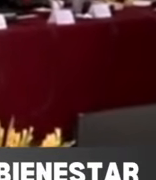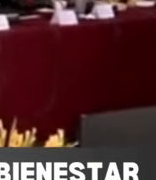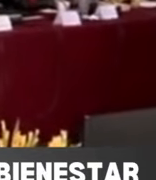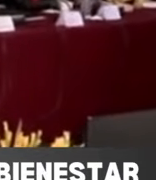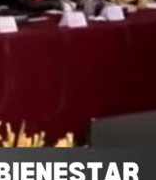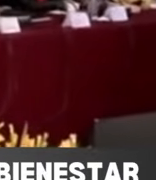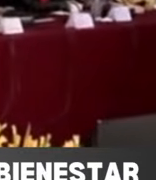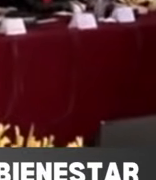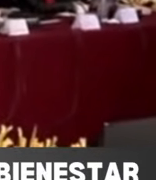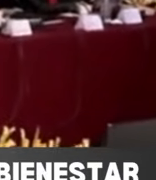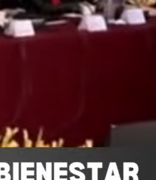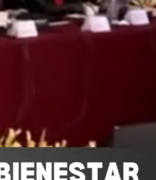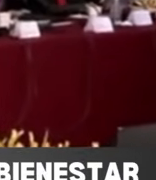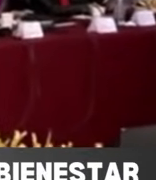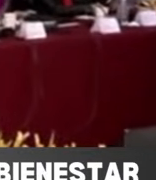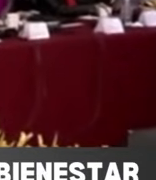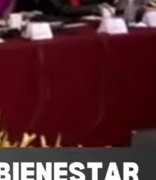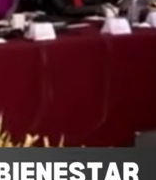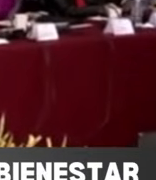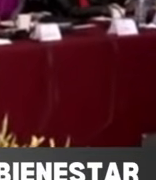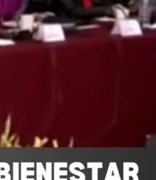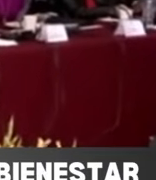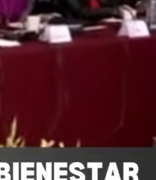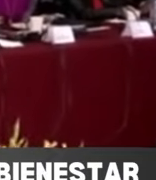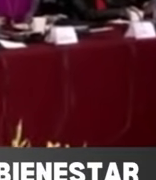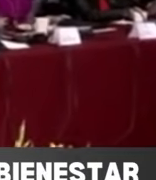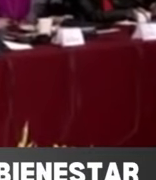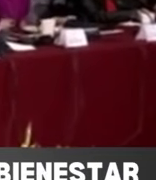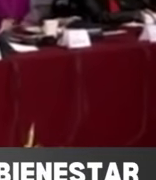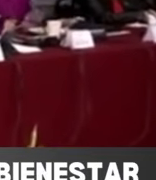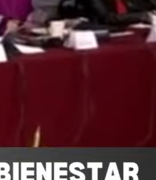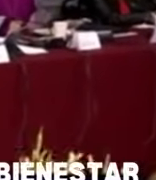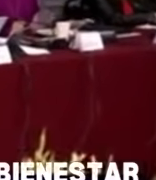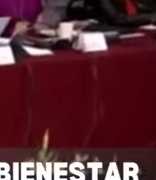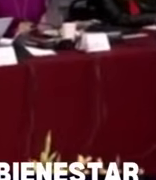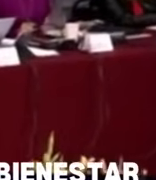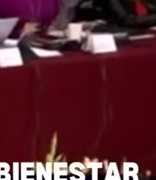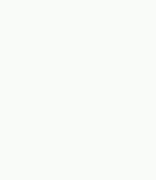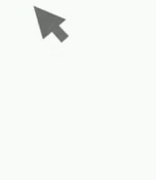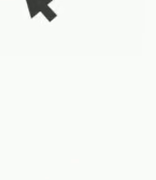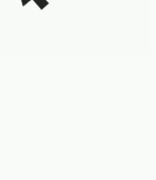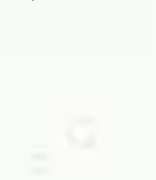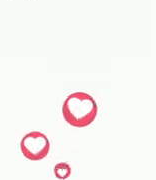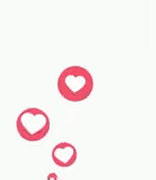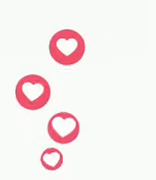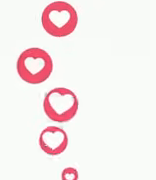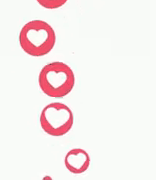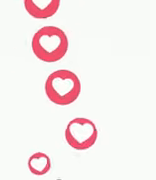reformas, difícilmente estaríamos viendo los resultados que hoy tenemos.